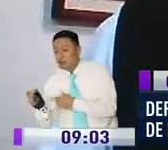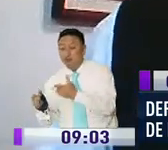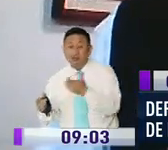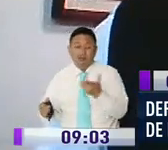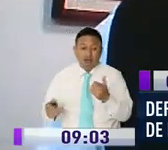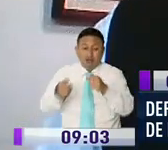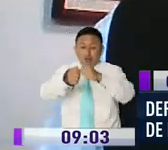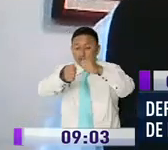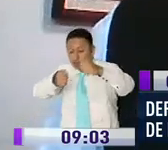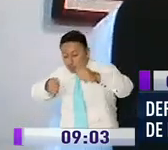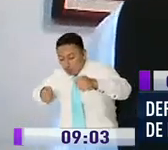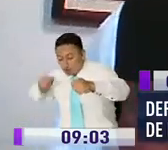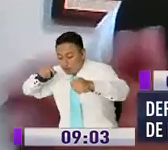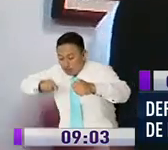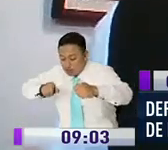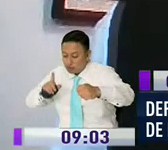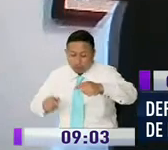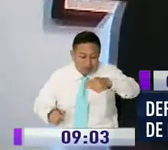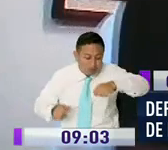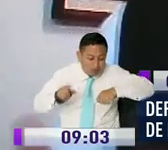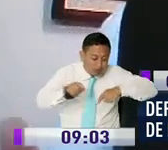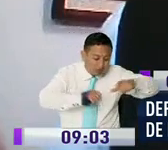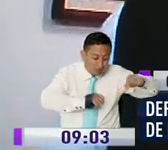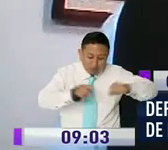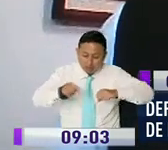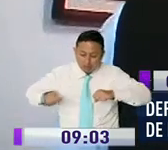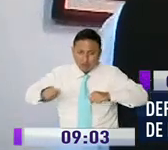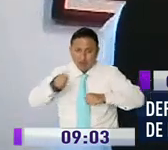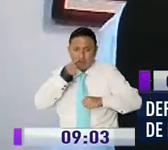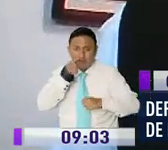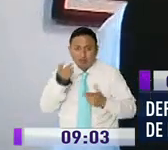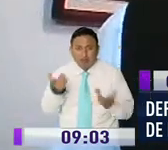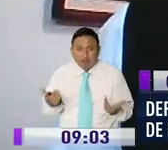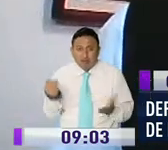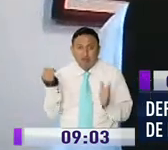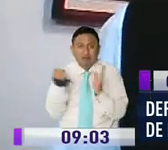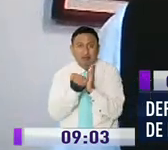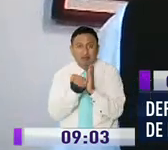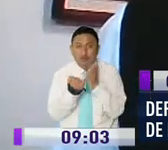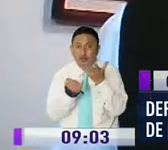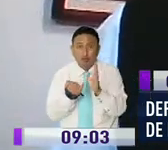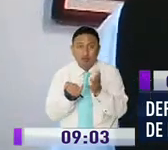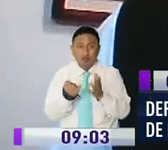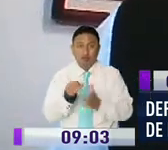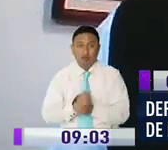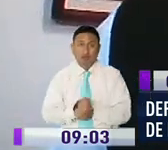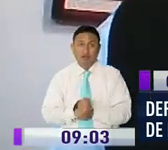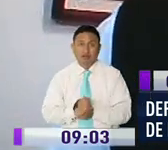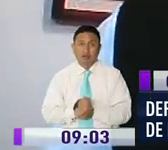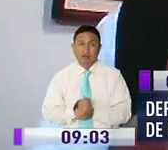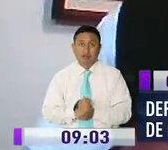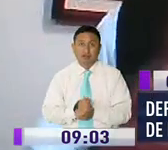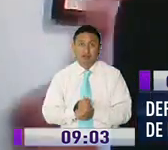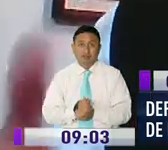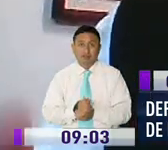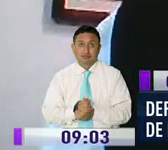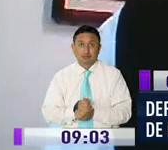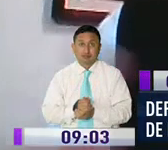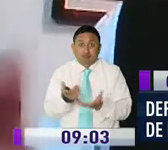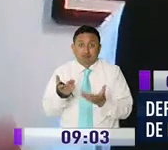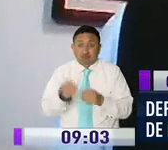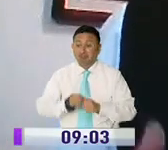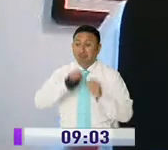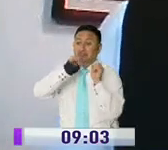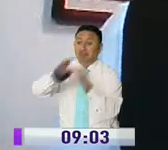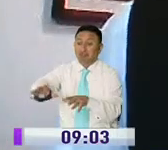interminables, ir a identificar en las bodegas al cadáver de su padre que no tenía identificación, que se encontraba botado